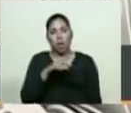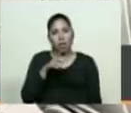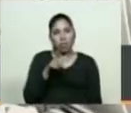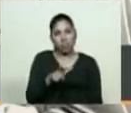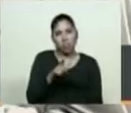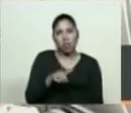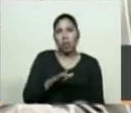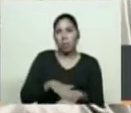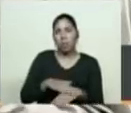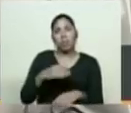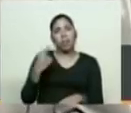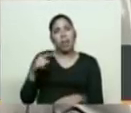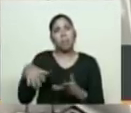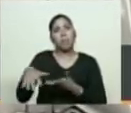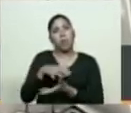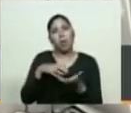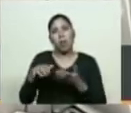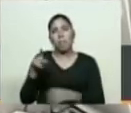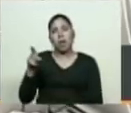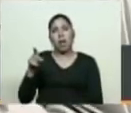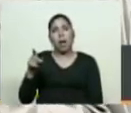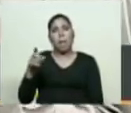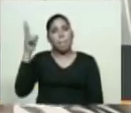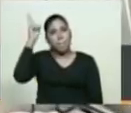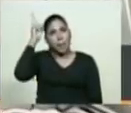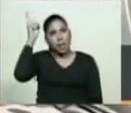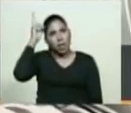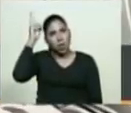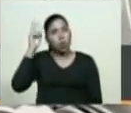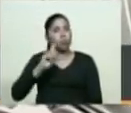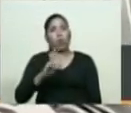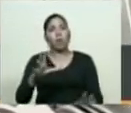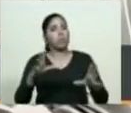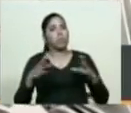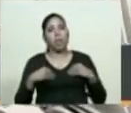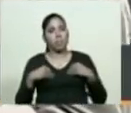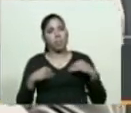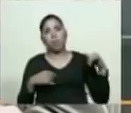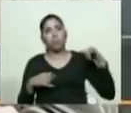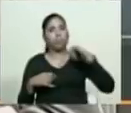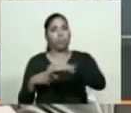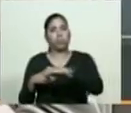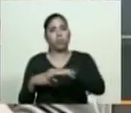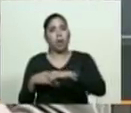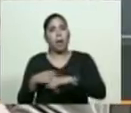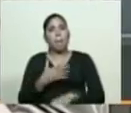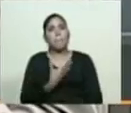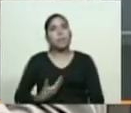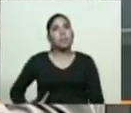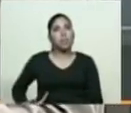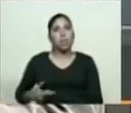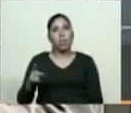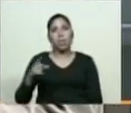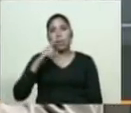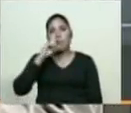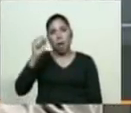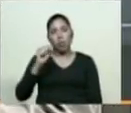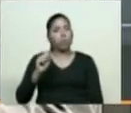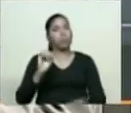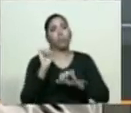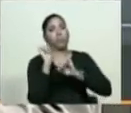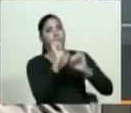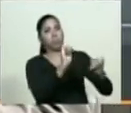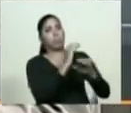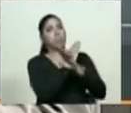Perú, que dice que no va a dejar entrar al espacio aéreo peruano al presidente Nicolás Maduro en la cumbre de las